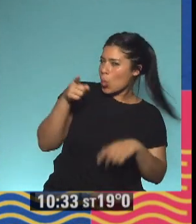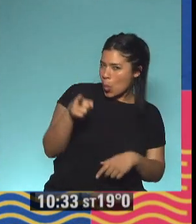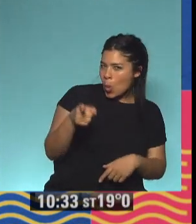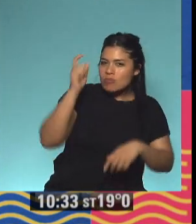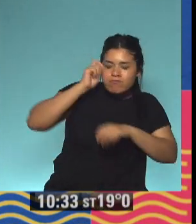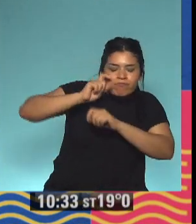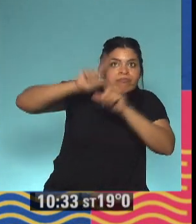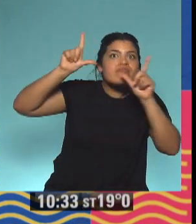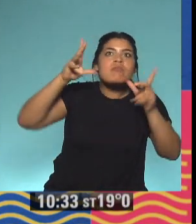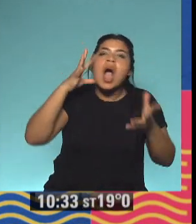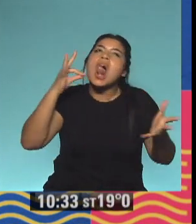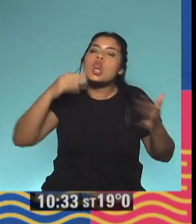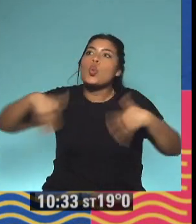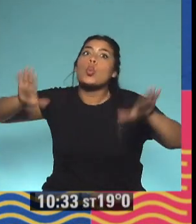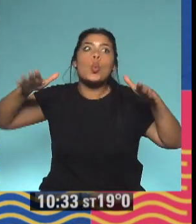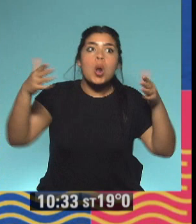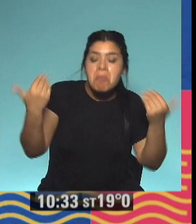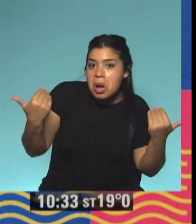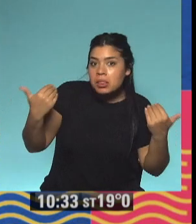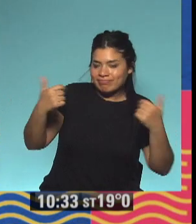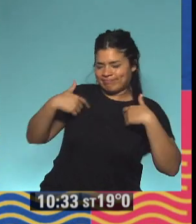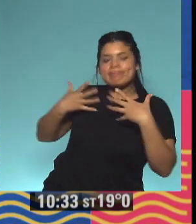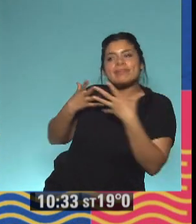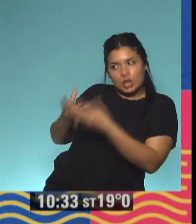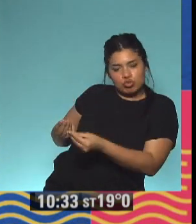poder volar? Yo te ayudo a fabricarlo,